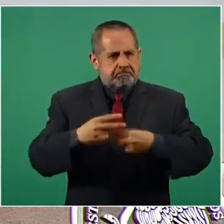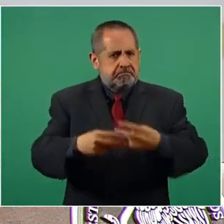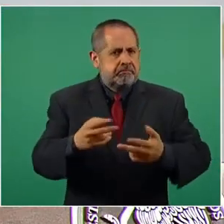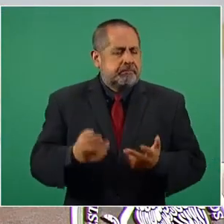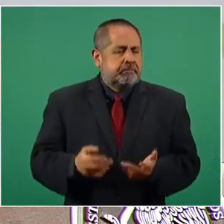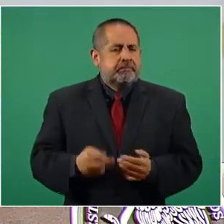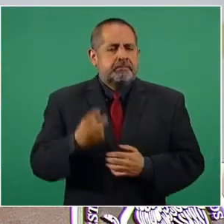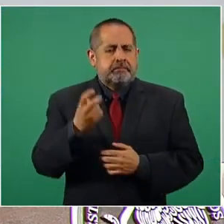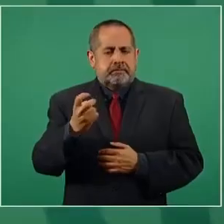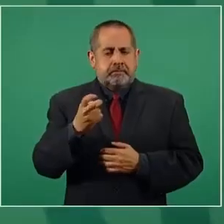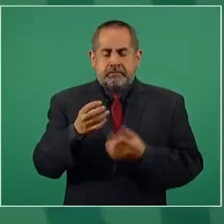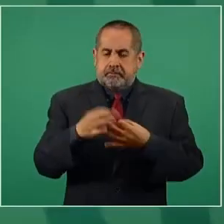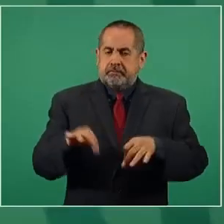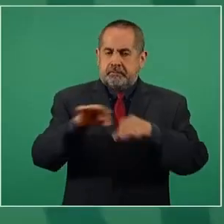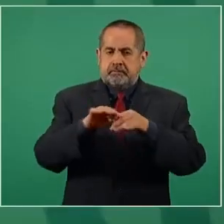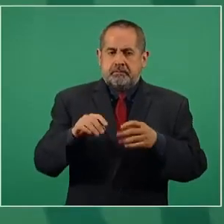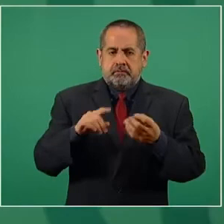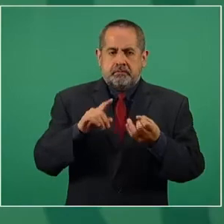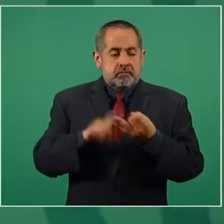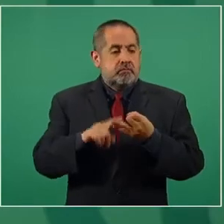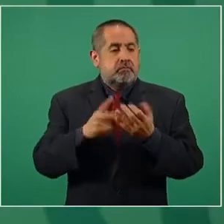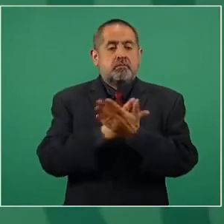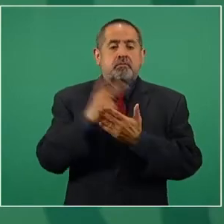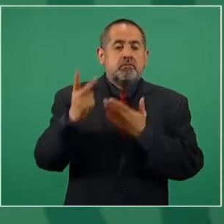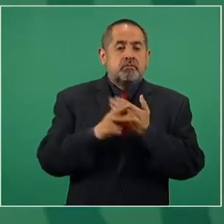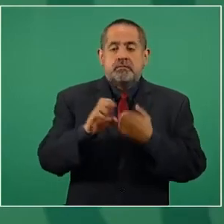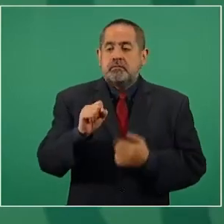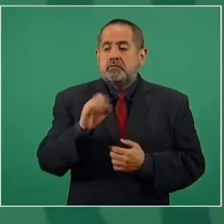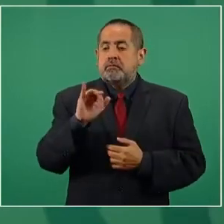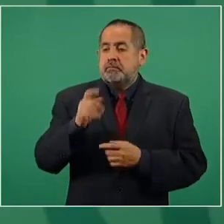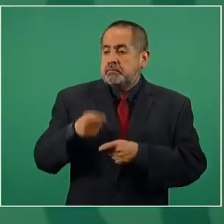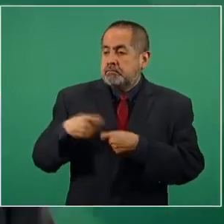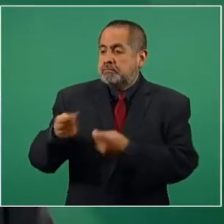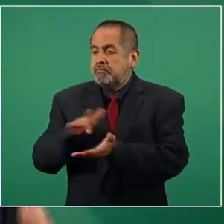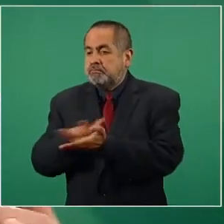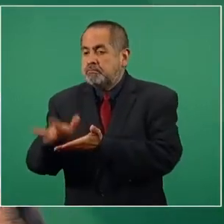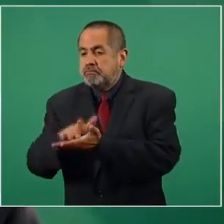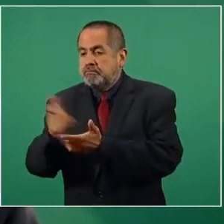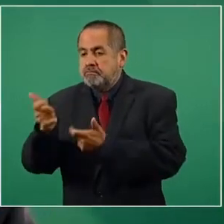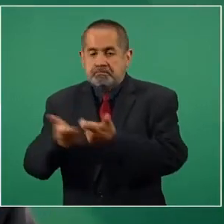Por eso, la importancia de los programas de bienestar.